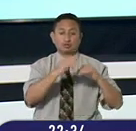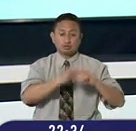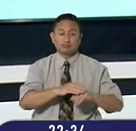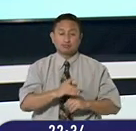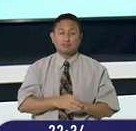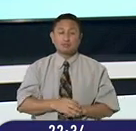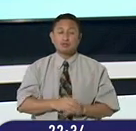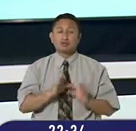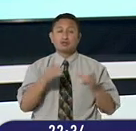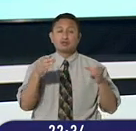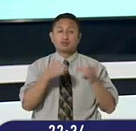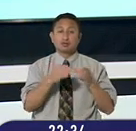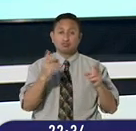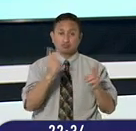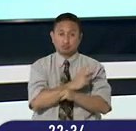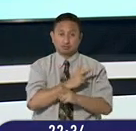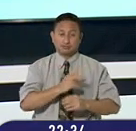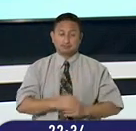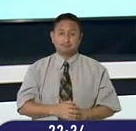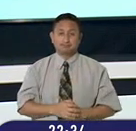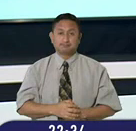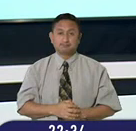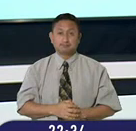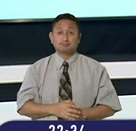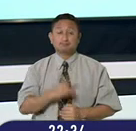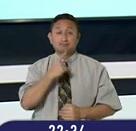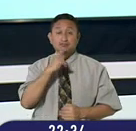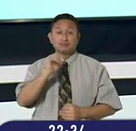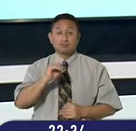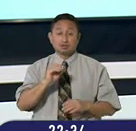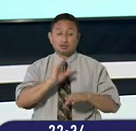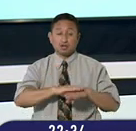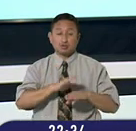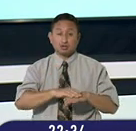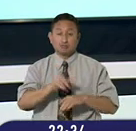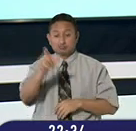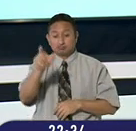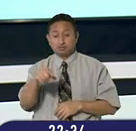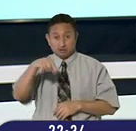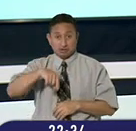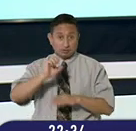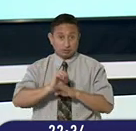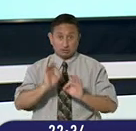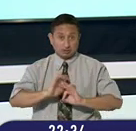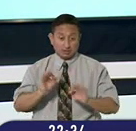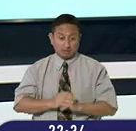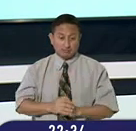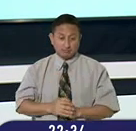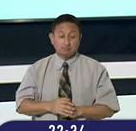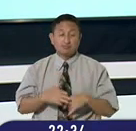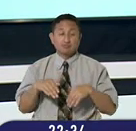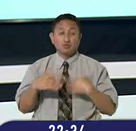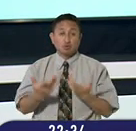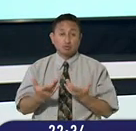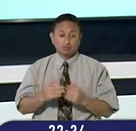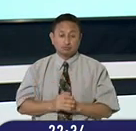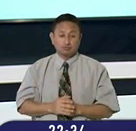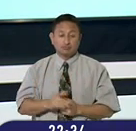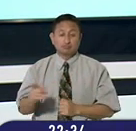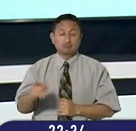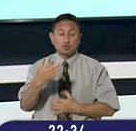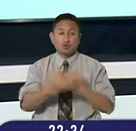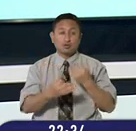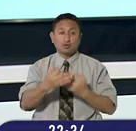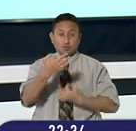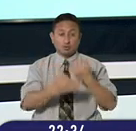de asociación ilícita. Sin embargo, debido a que el acusado no está en el país para responder, se suspendió la